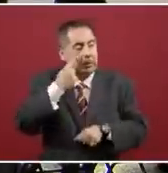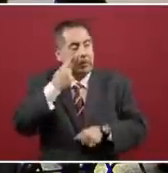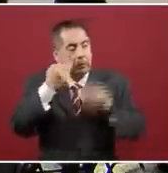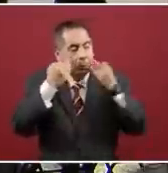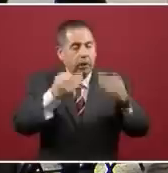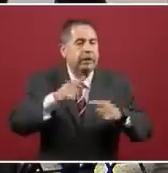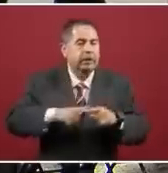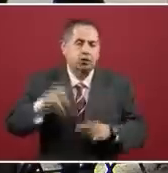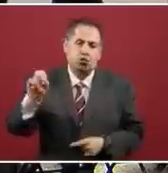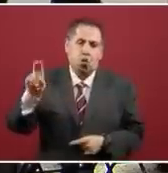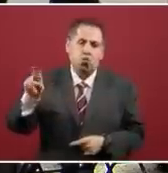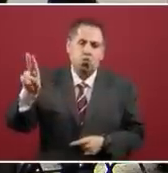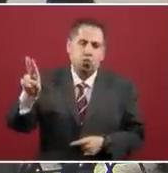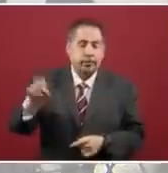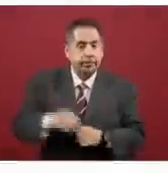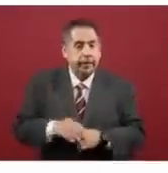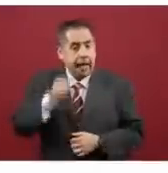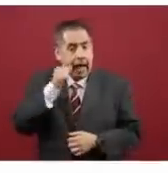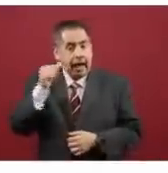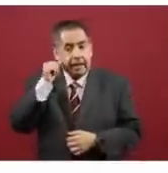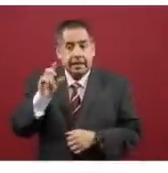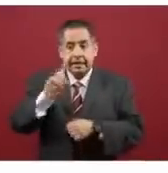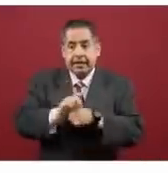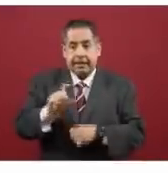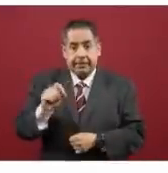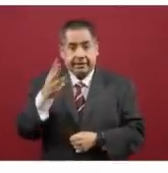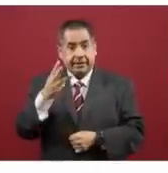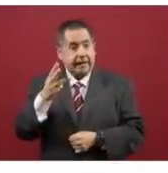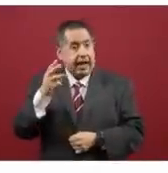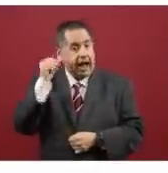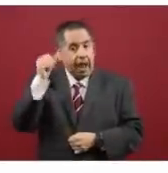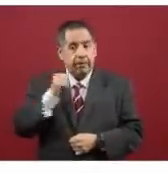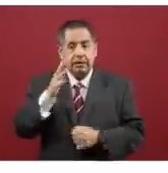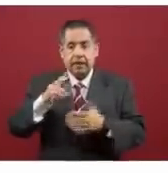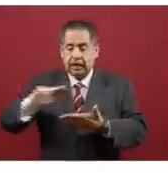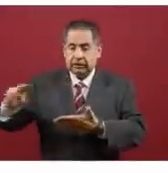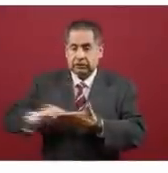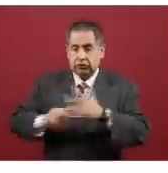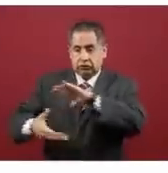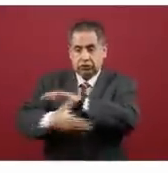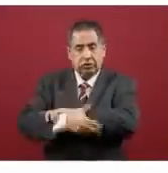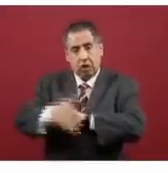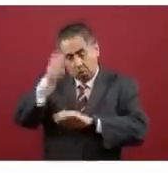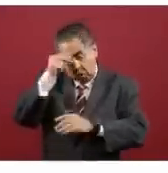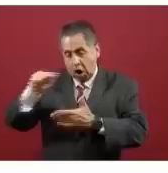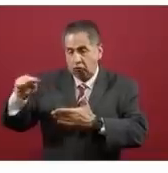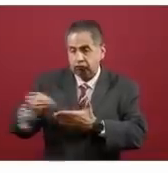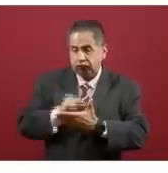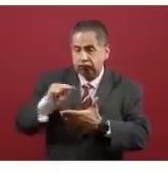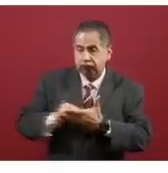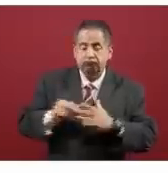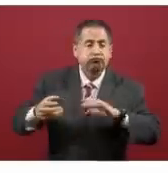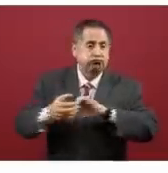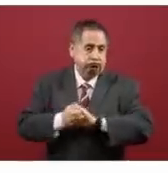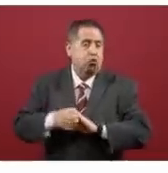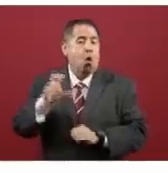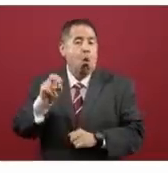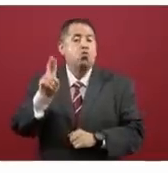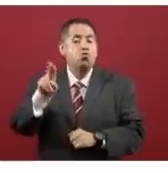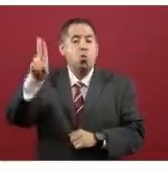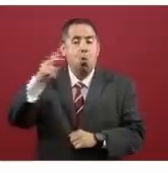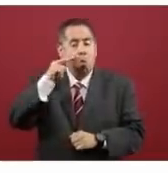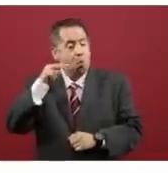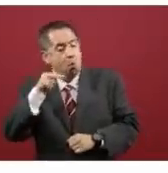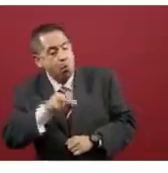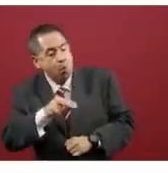mencionar que el día de ayer, 23 de abril, logramos ya firmar el segundo convenio con este organismo internacional para iniciar